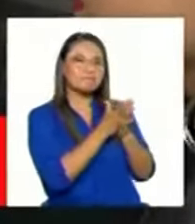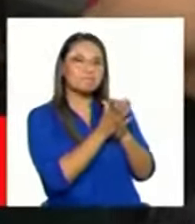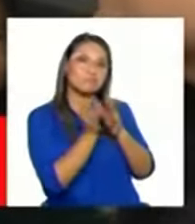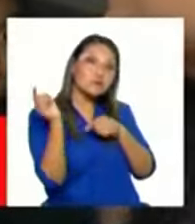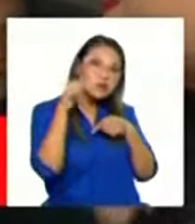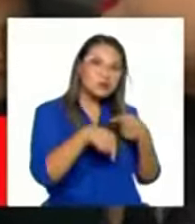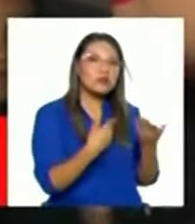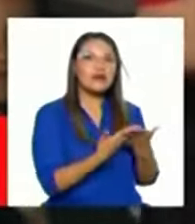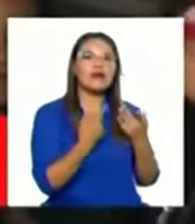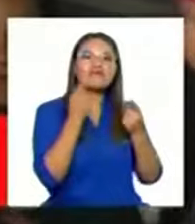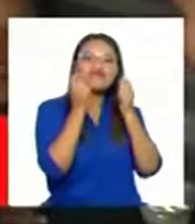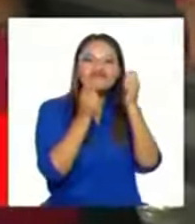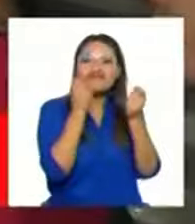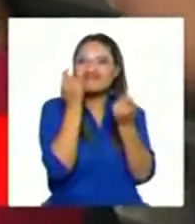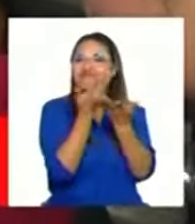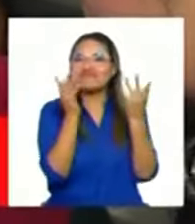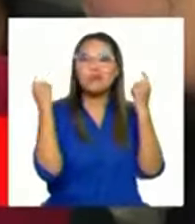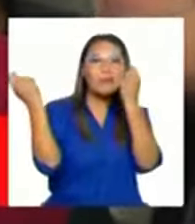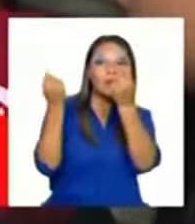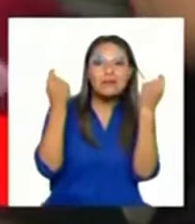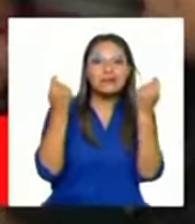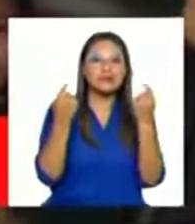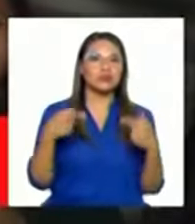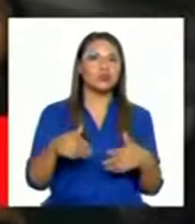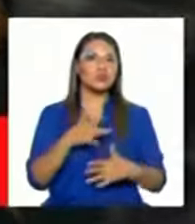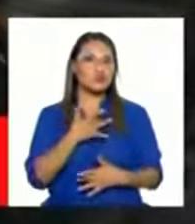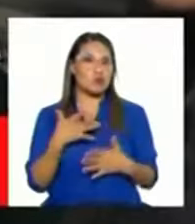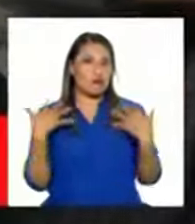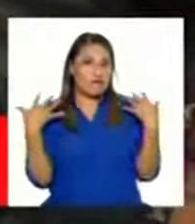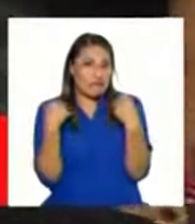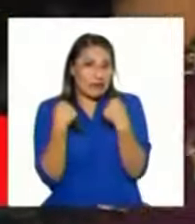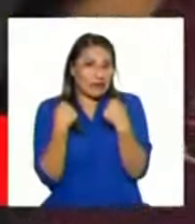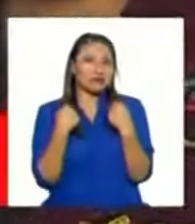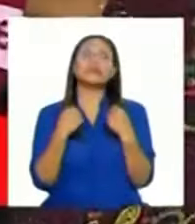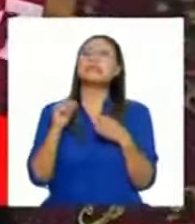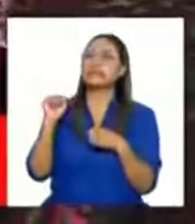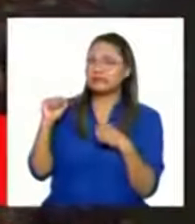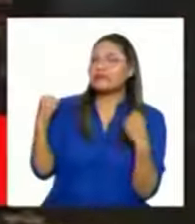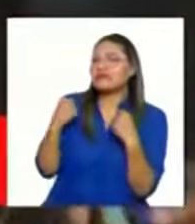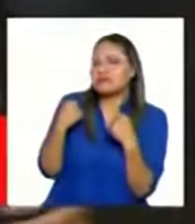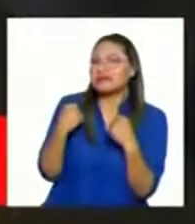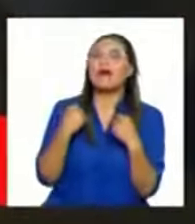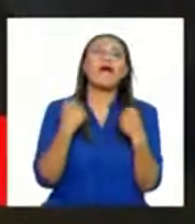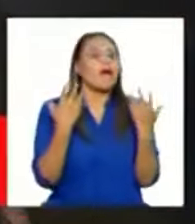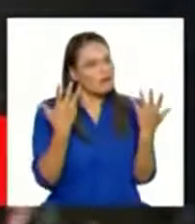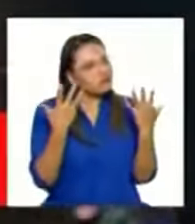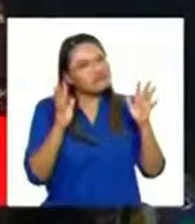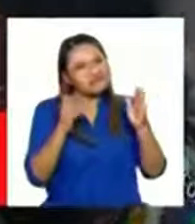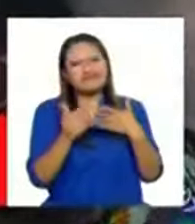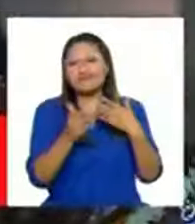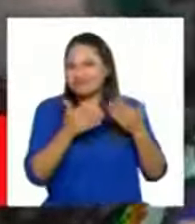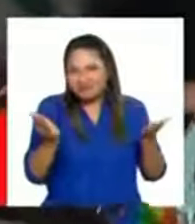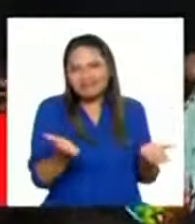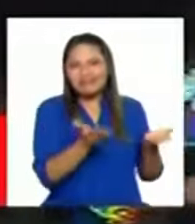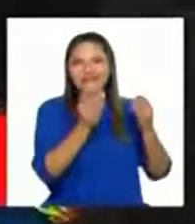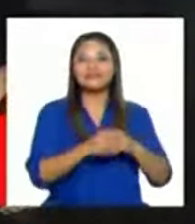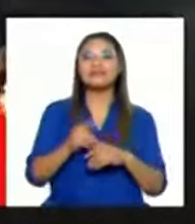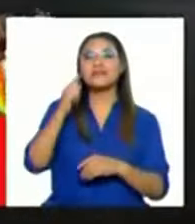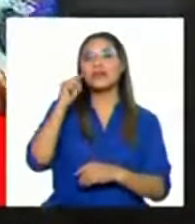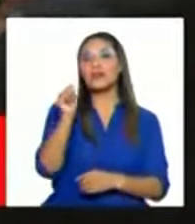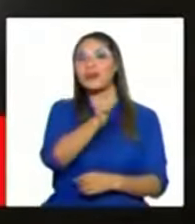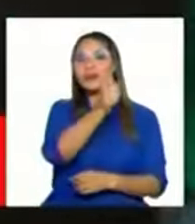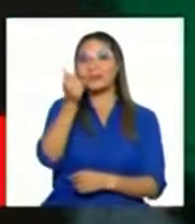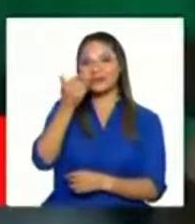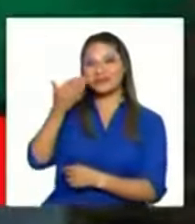las actividades que van a haber aquí. Está, mucho frío también, un poquito, ¿no? Sí. Pero bueno, no ha sido eso impedimento. Por aquí también vamos a avanzar porque vemos